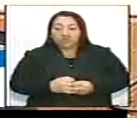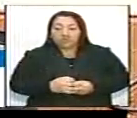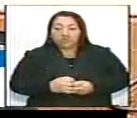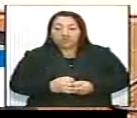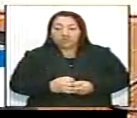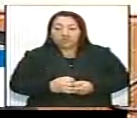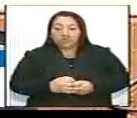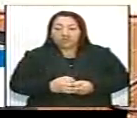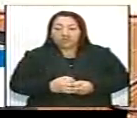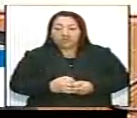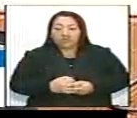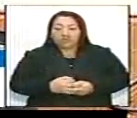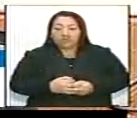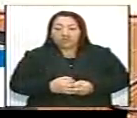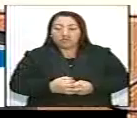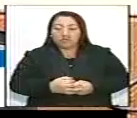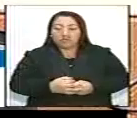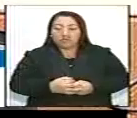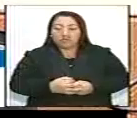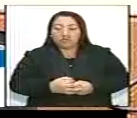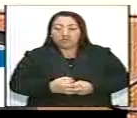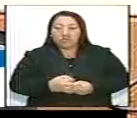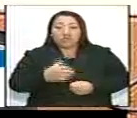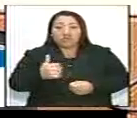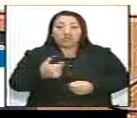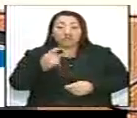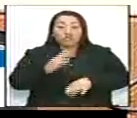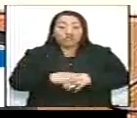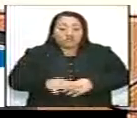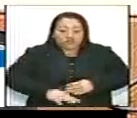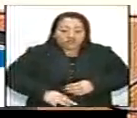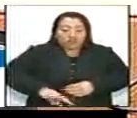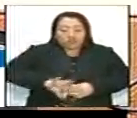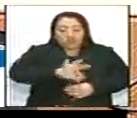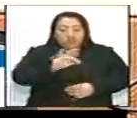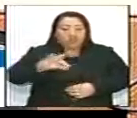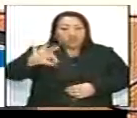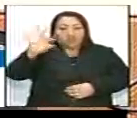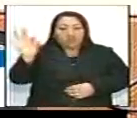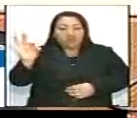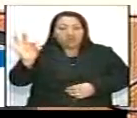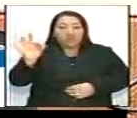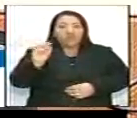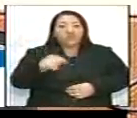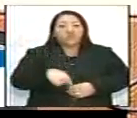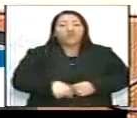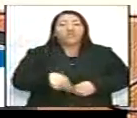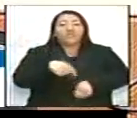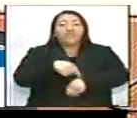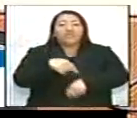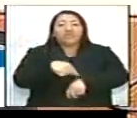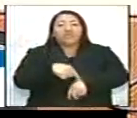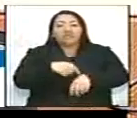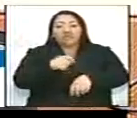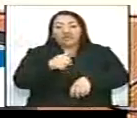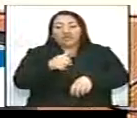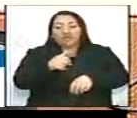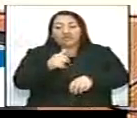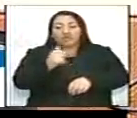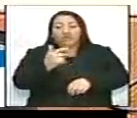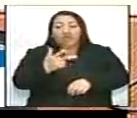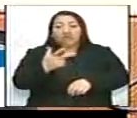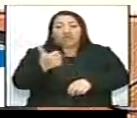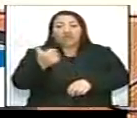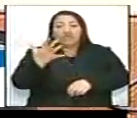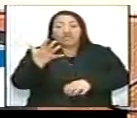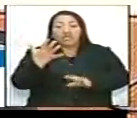el correcto corte del cordón umbilical. Muchos de nosotros lo sabemos, que debe tener un tiempo estimado de alrededor de 3 a 5